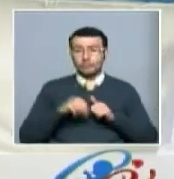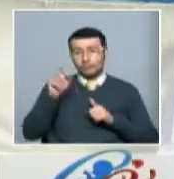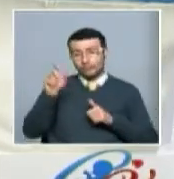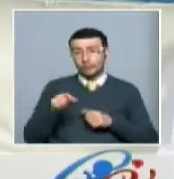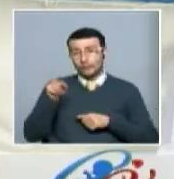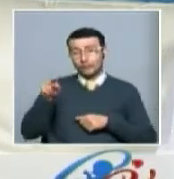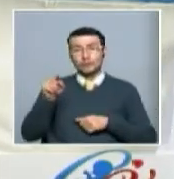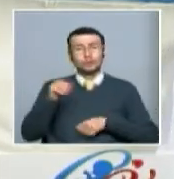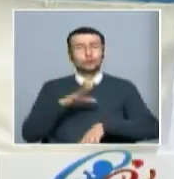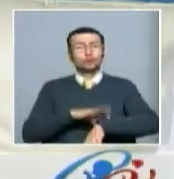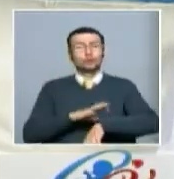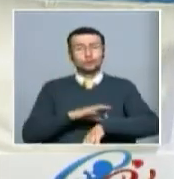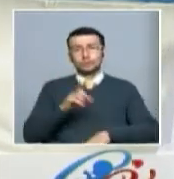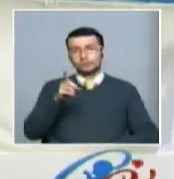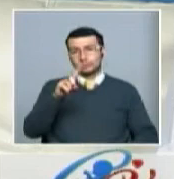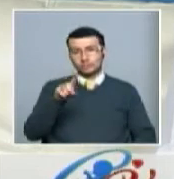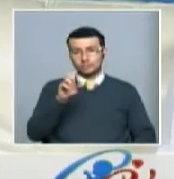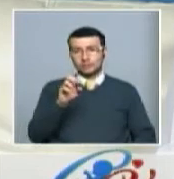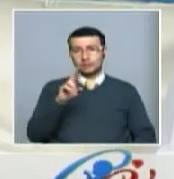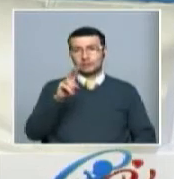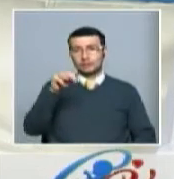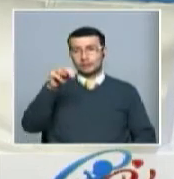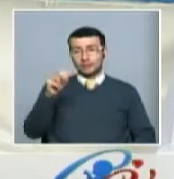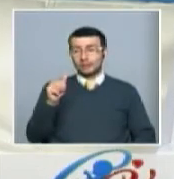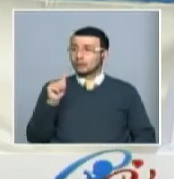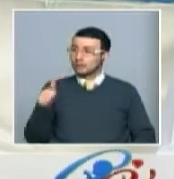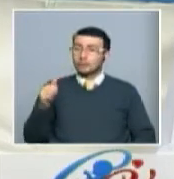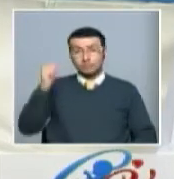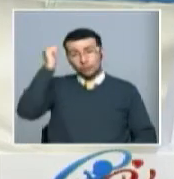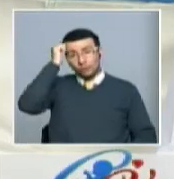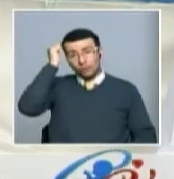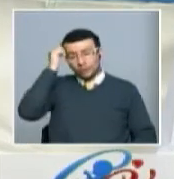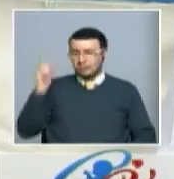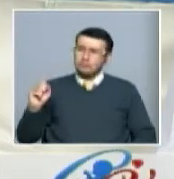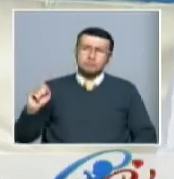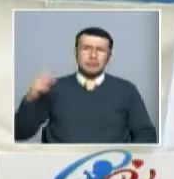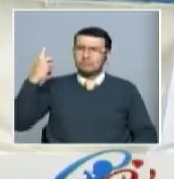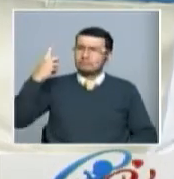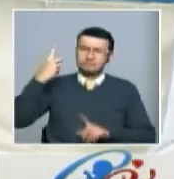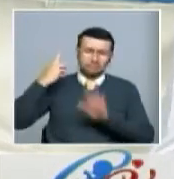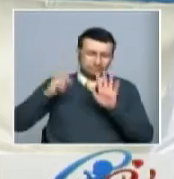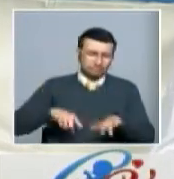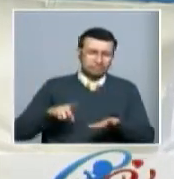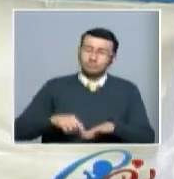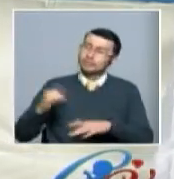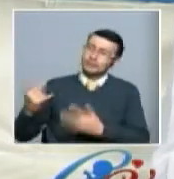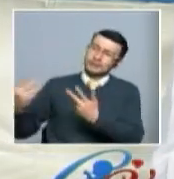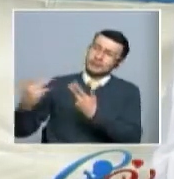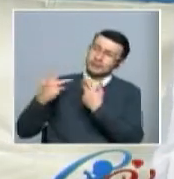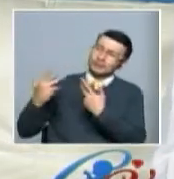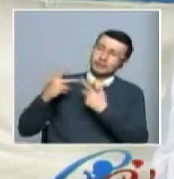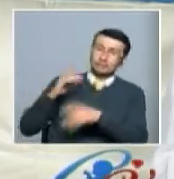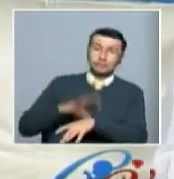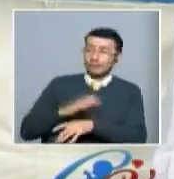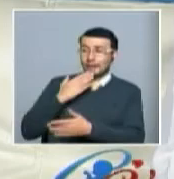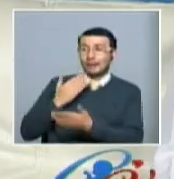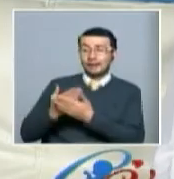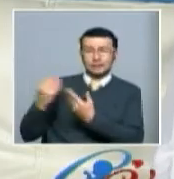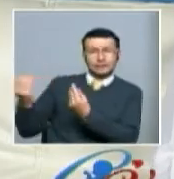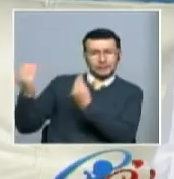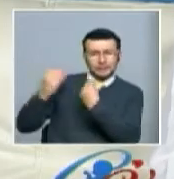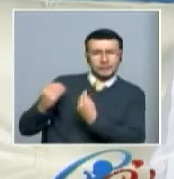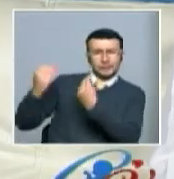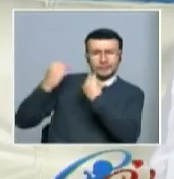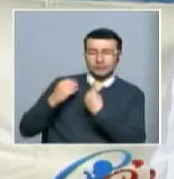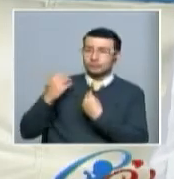Serna, quien fue mi profesor en los primeros semestres de medicina y a quien tengo que agradecerle mucho por la disciplina que nos inculcaba en el